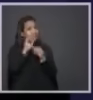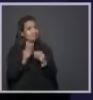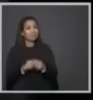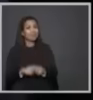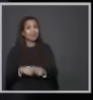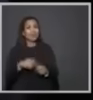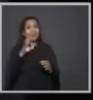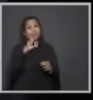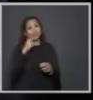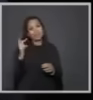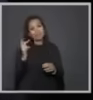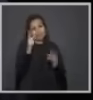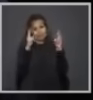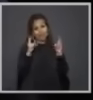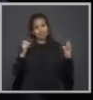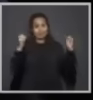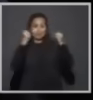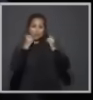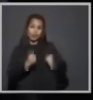Seguridad.